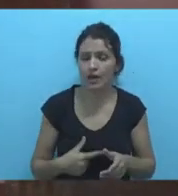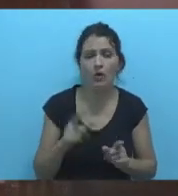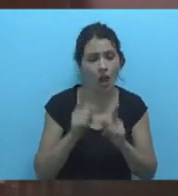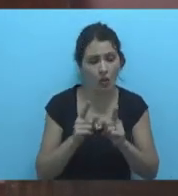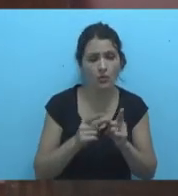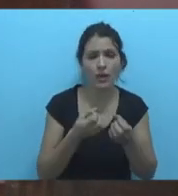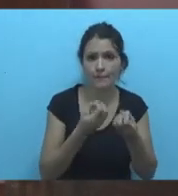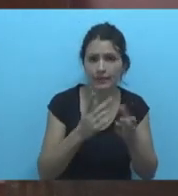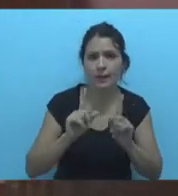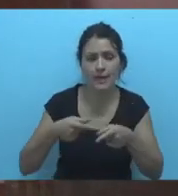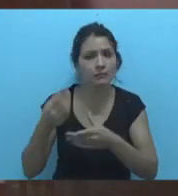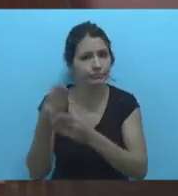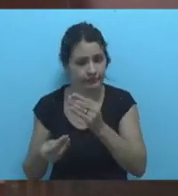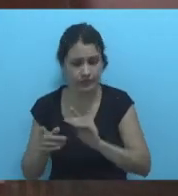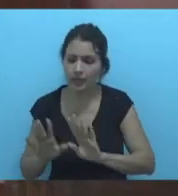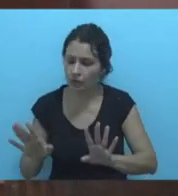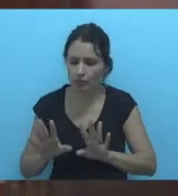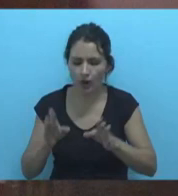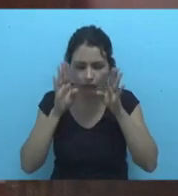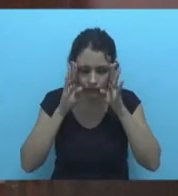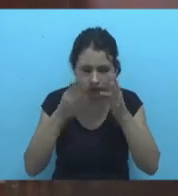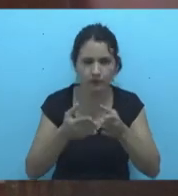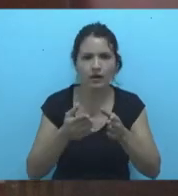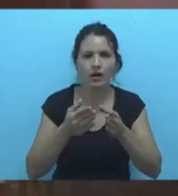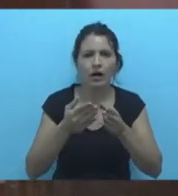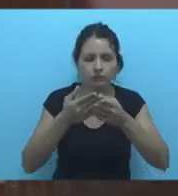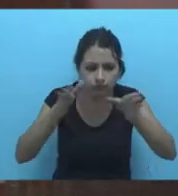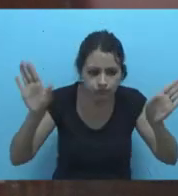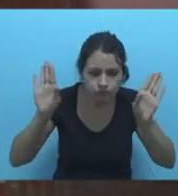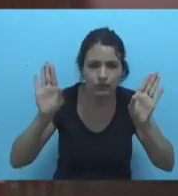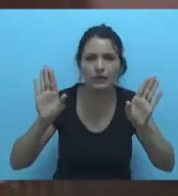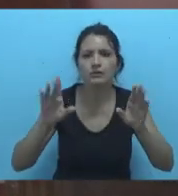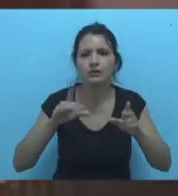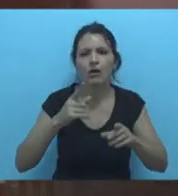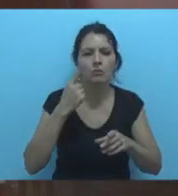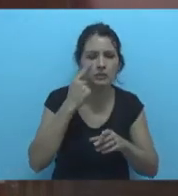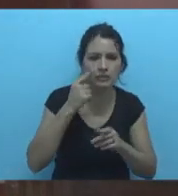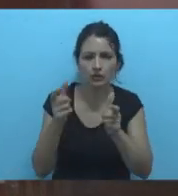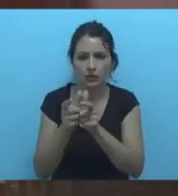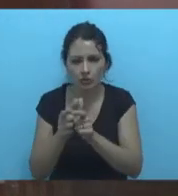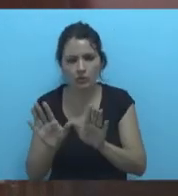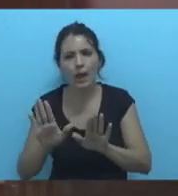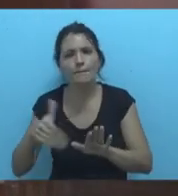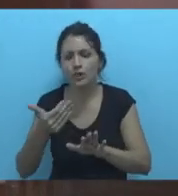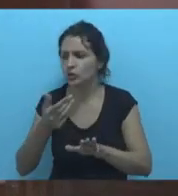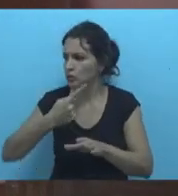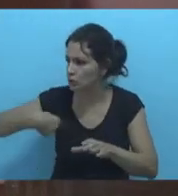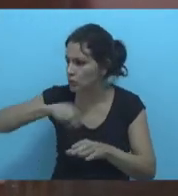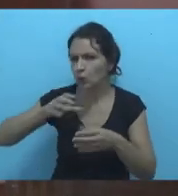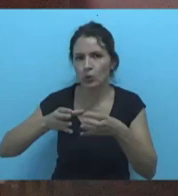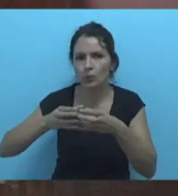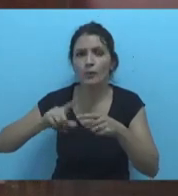provincia a partir del año 2019, tiene una visión mucho más profunda del federalismo de la provincia de Santa Fe. Por eso, señora Presidenta, nosotros